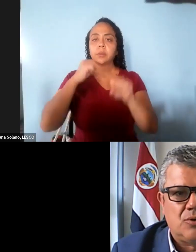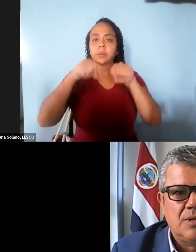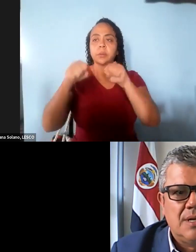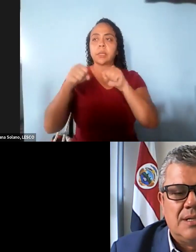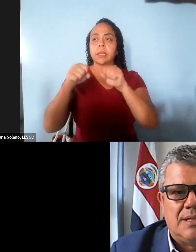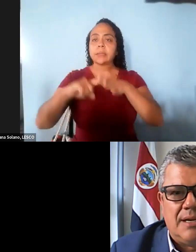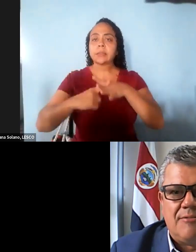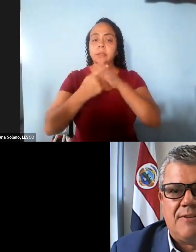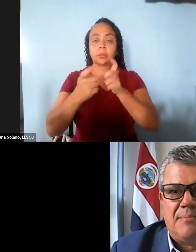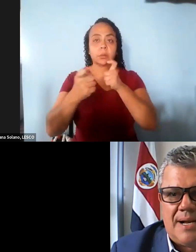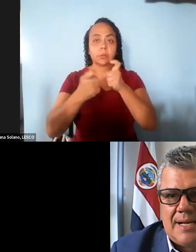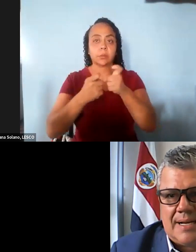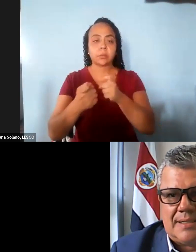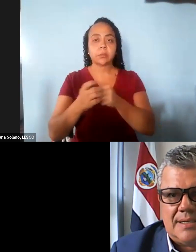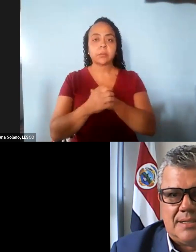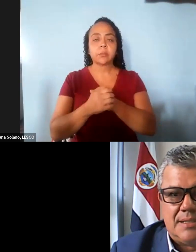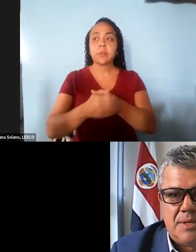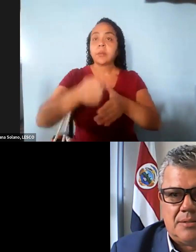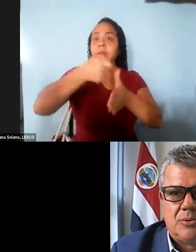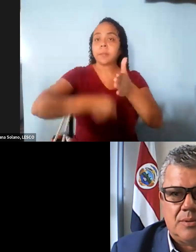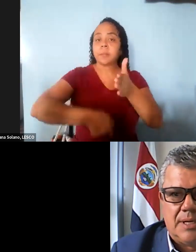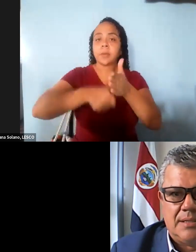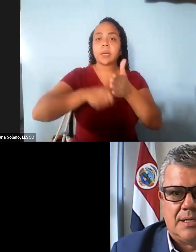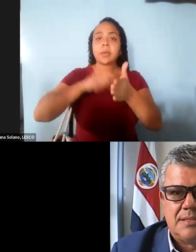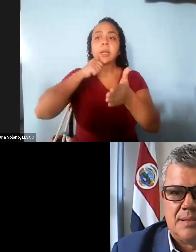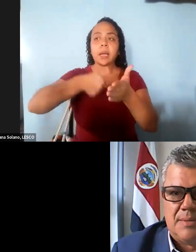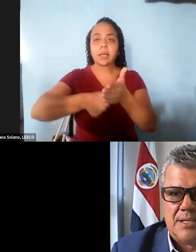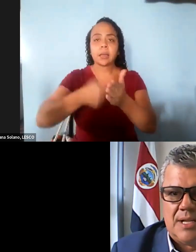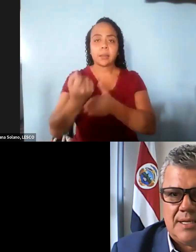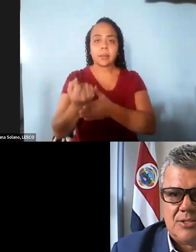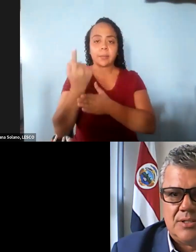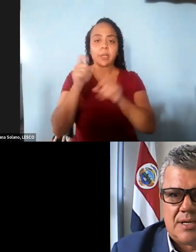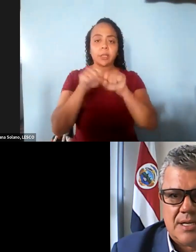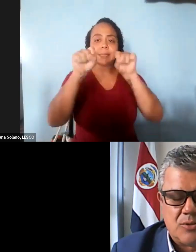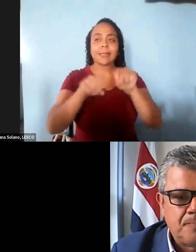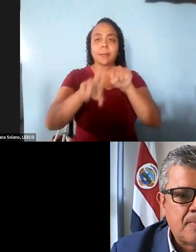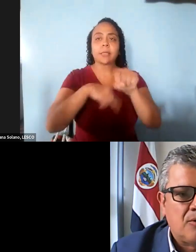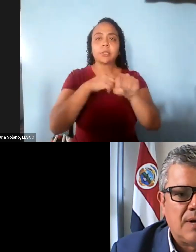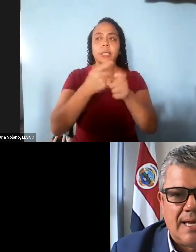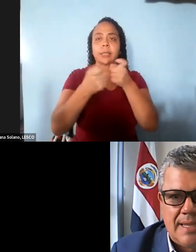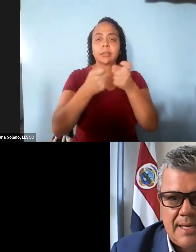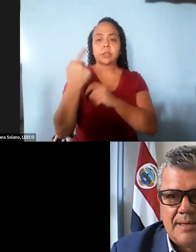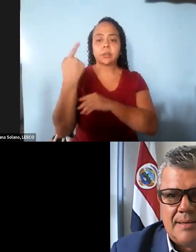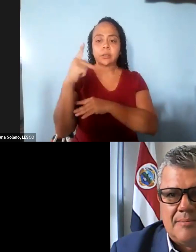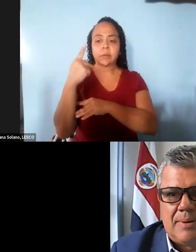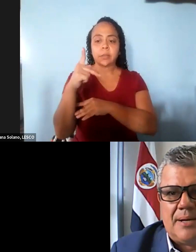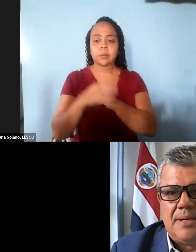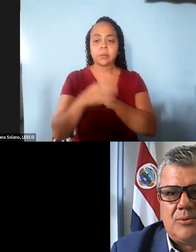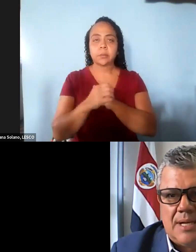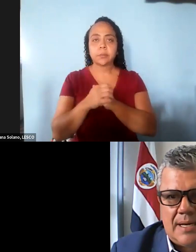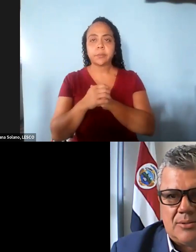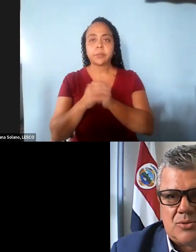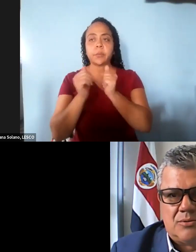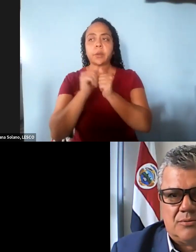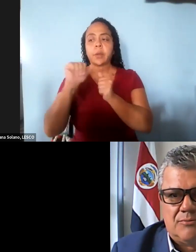administración de firmar la carta de entendimiento entre el sistema nacional de gestión de riesgos con aede para